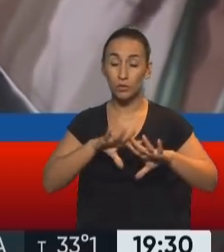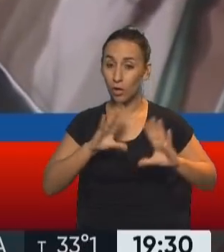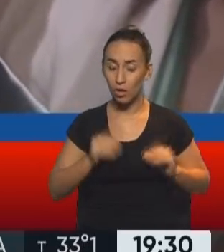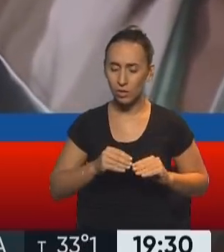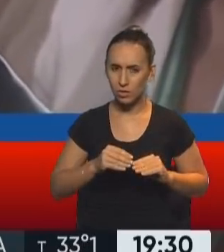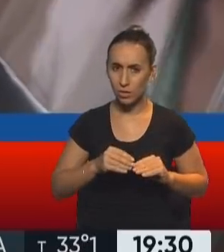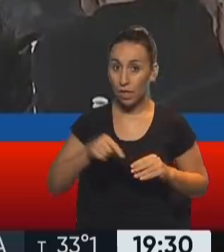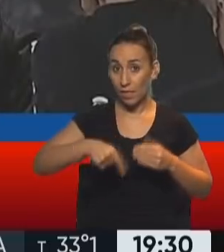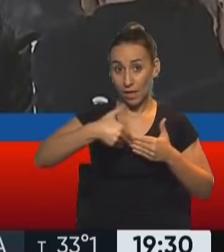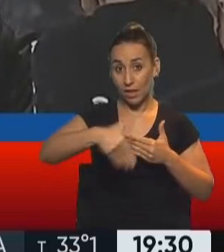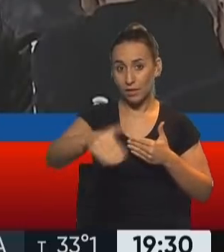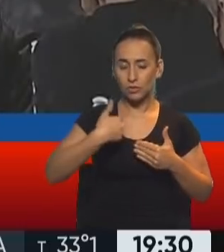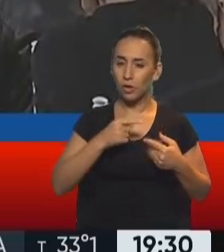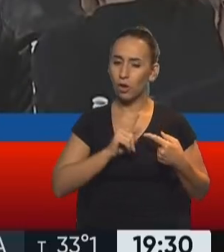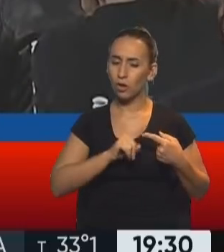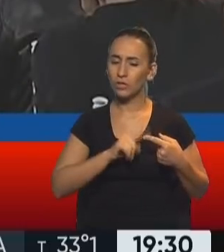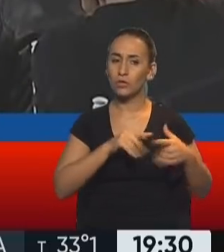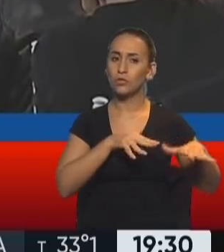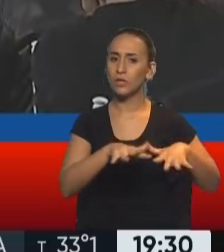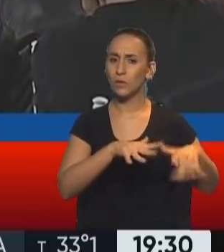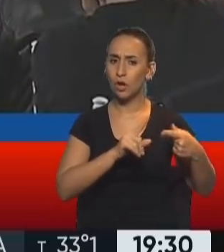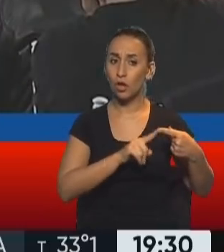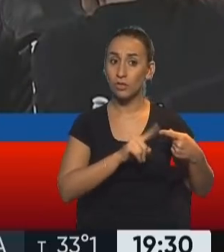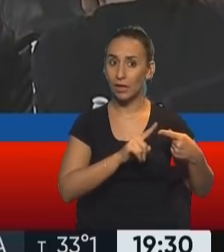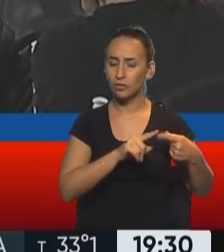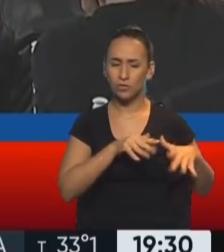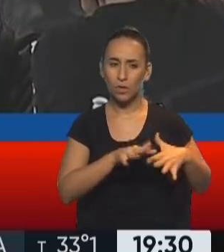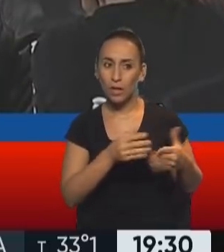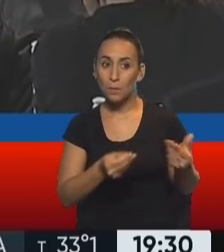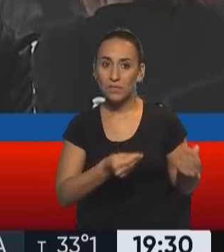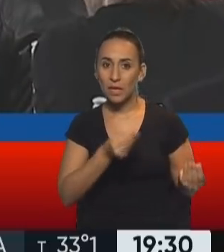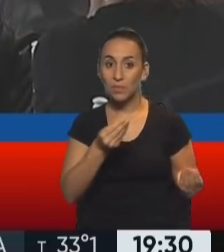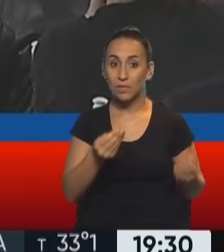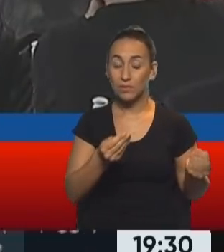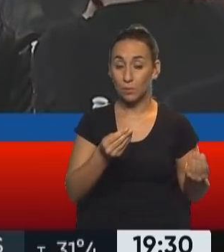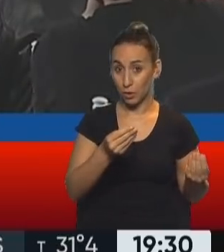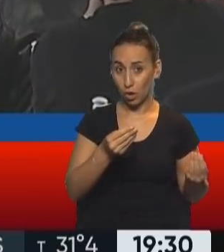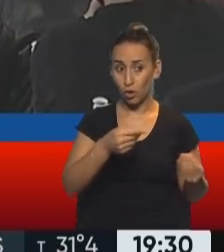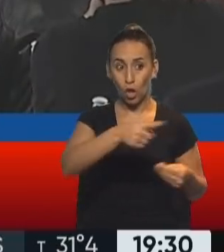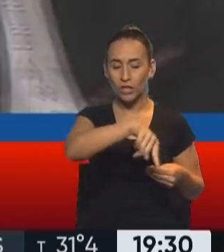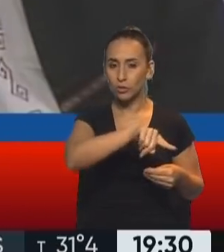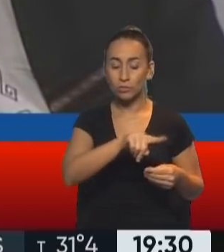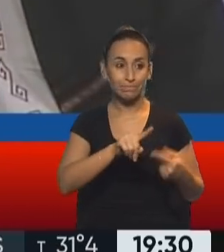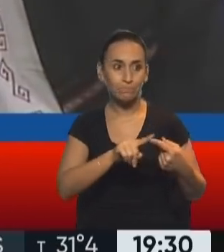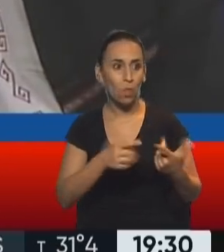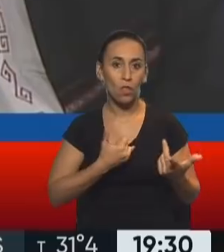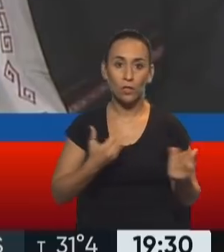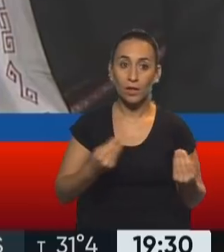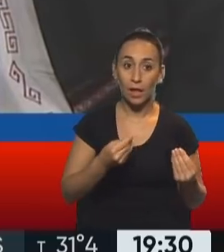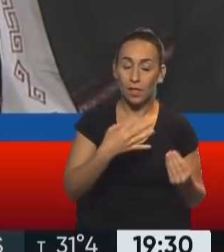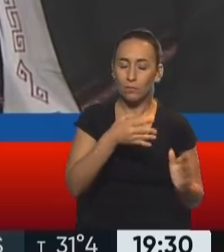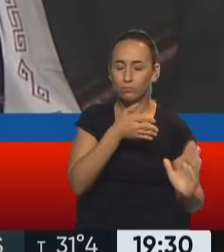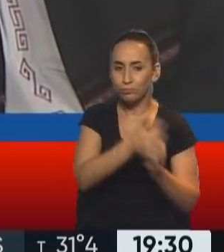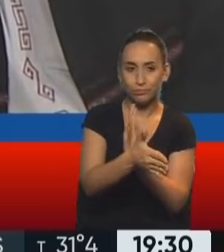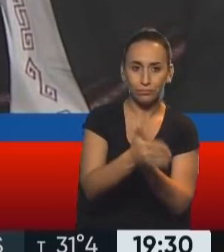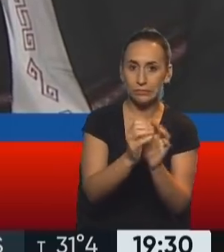no perdí contacto con el problema, pero sí perdí contacto con ellos, que tuvieron que escaparle a la muerte y refugiarse en un lugar